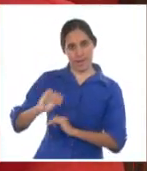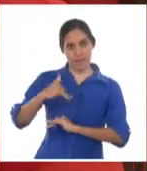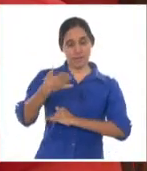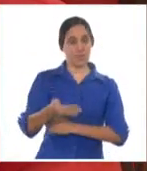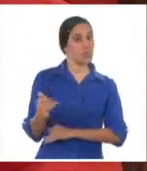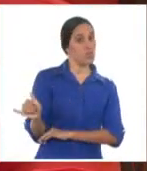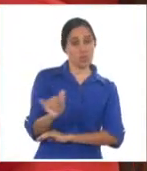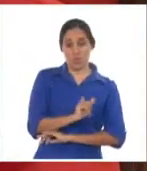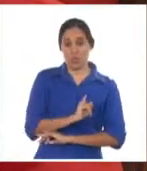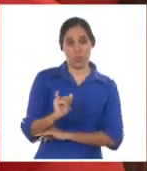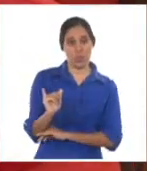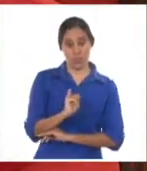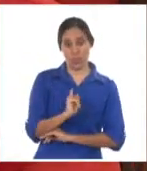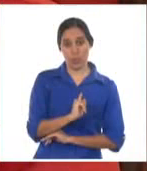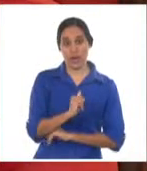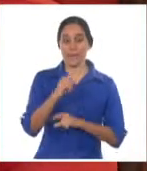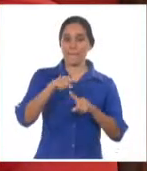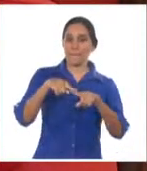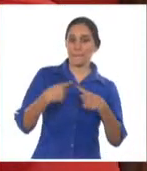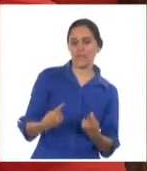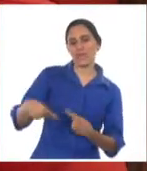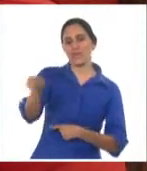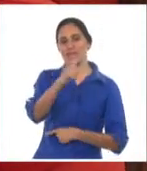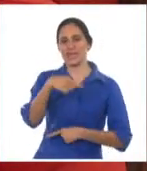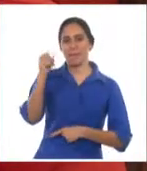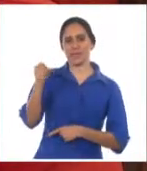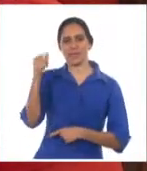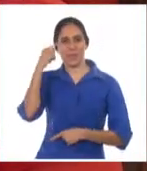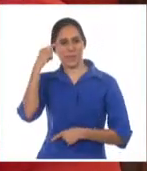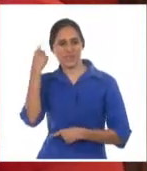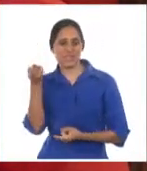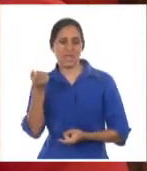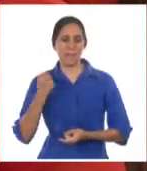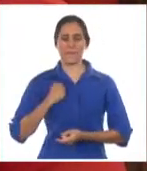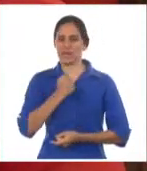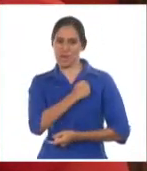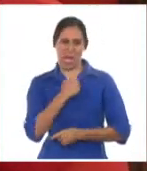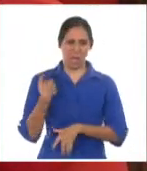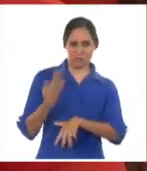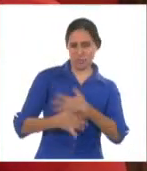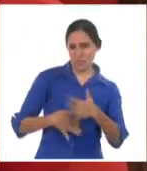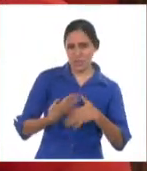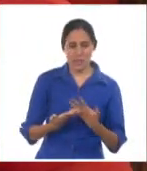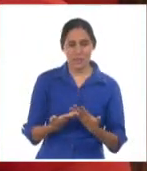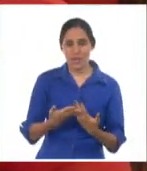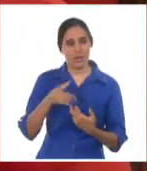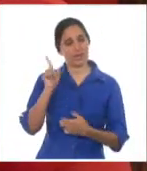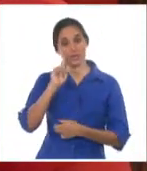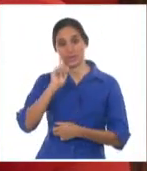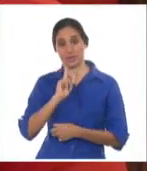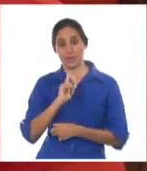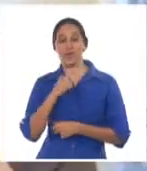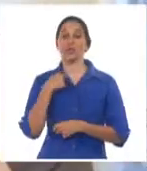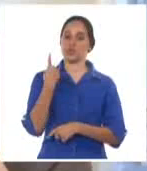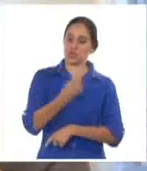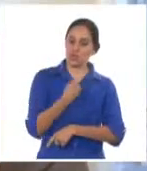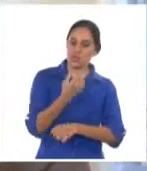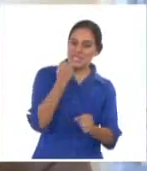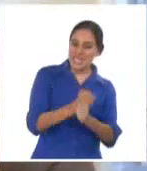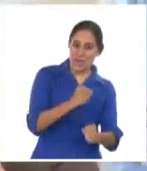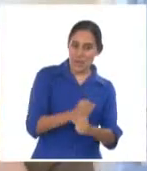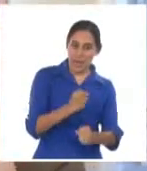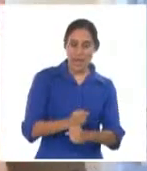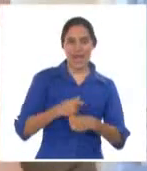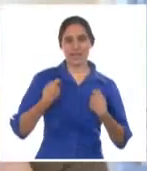pasa porque la gente piensa todavía que eso es un problema privado. Creo que en ese sentido todavía tenemos que seguir trabajando. El reto